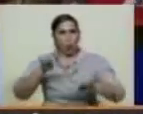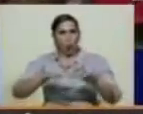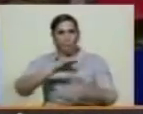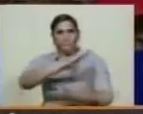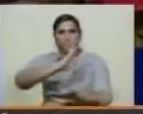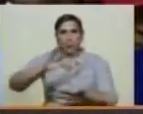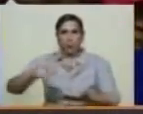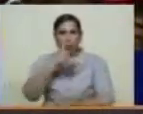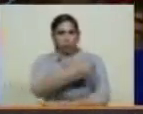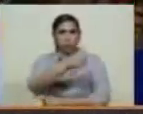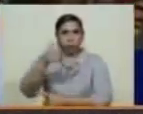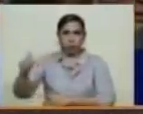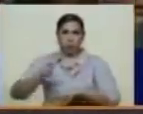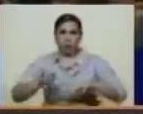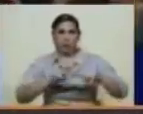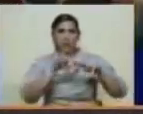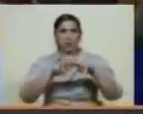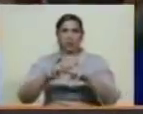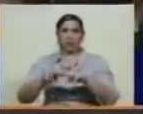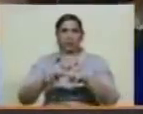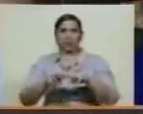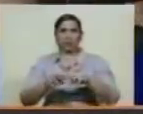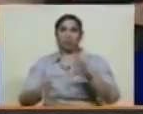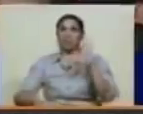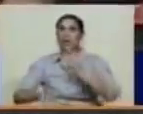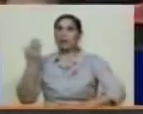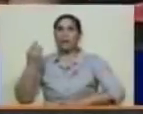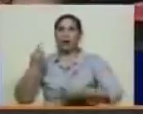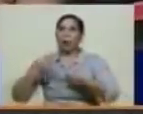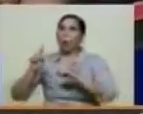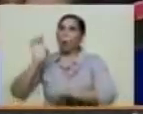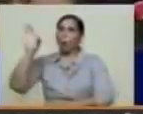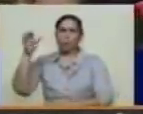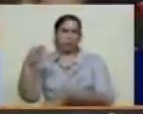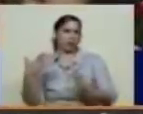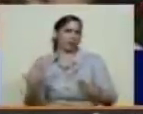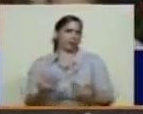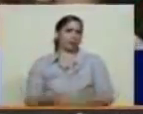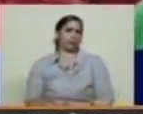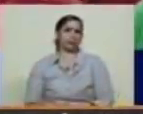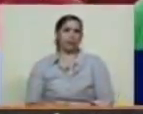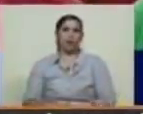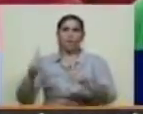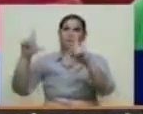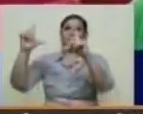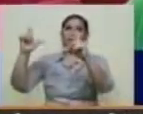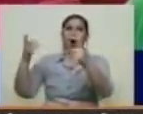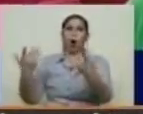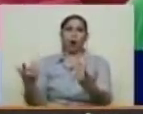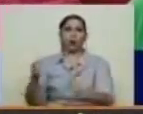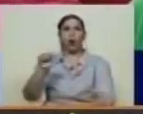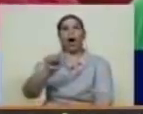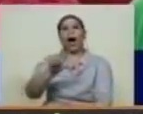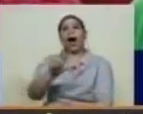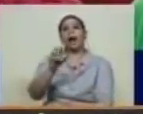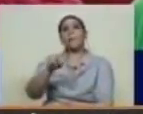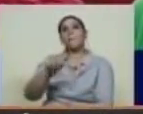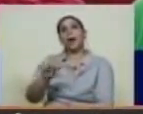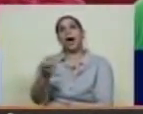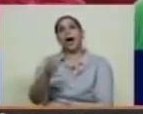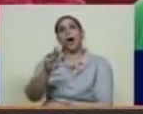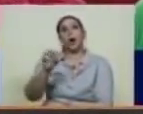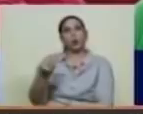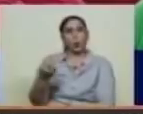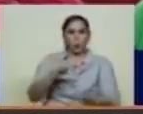cada uno? Tanto es así que se la llevan y se toman fotos con Almagro con la computadora que le dieron